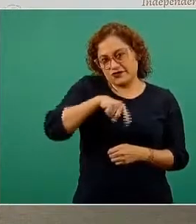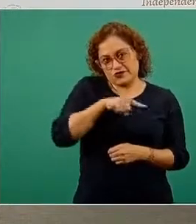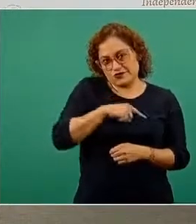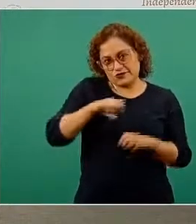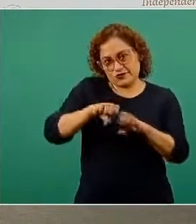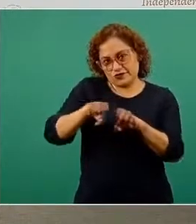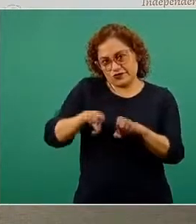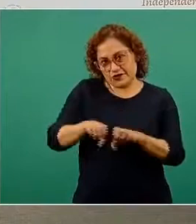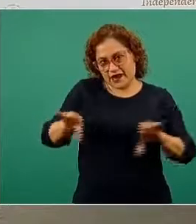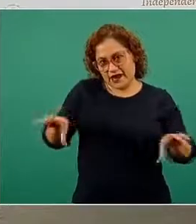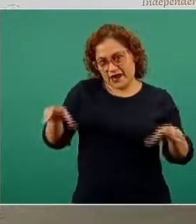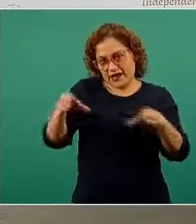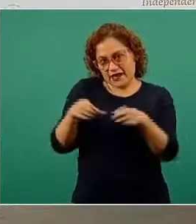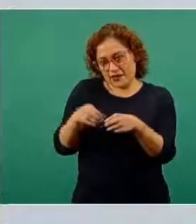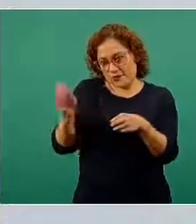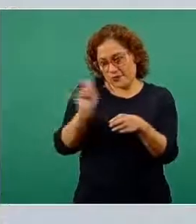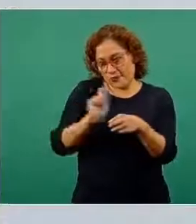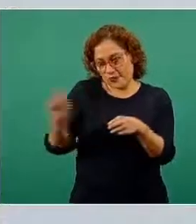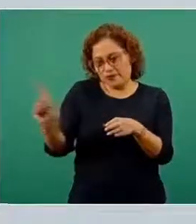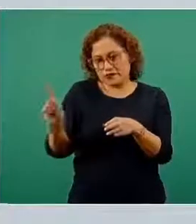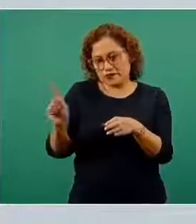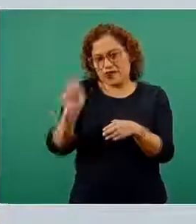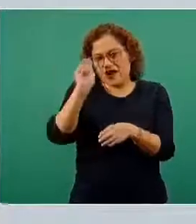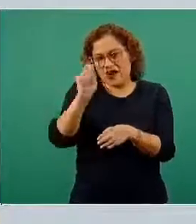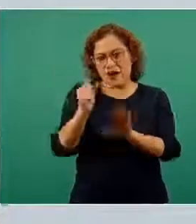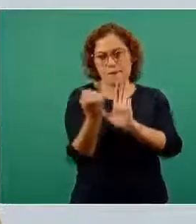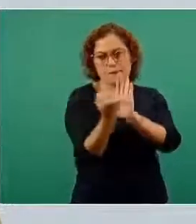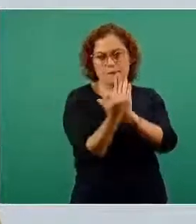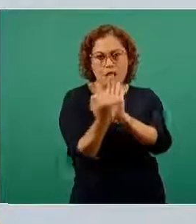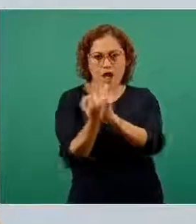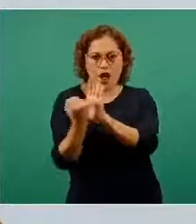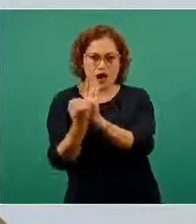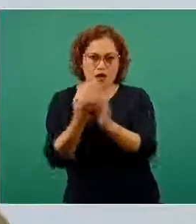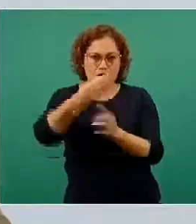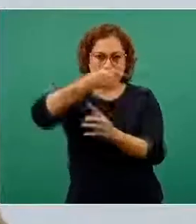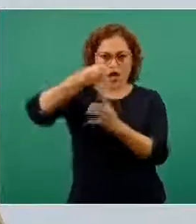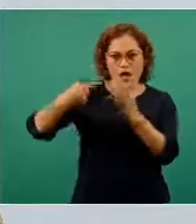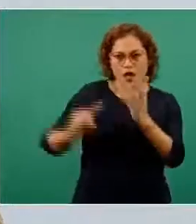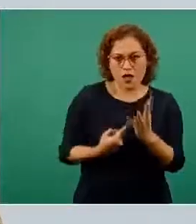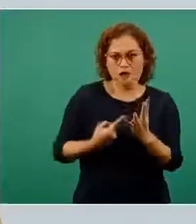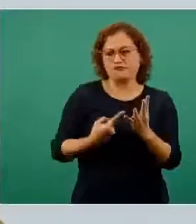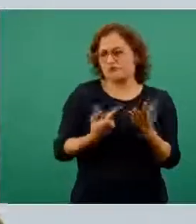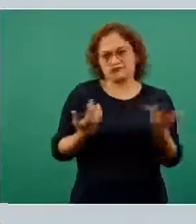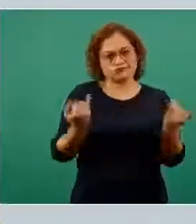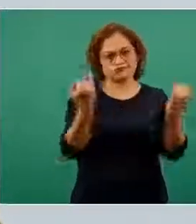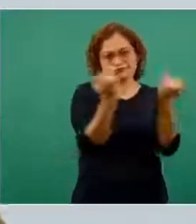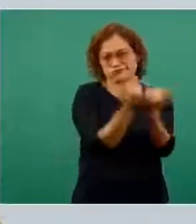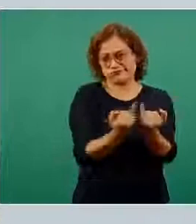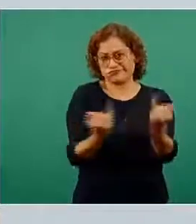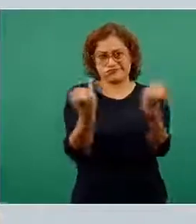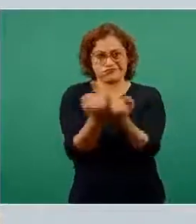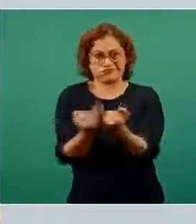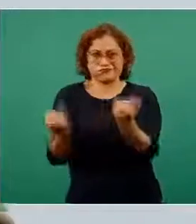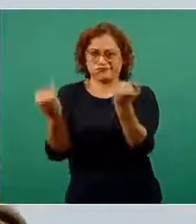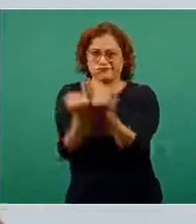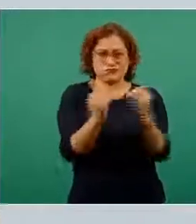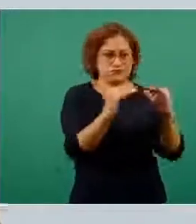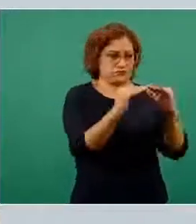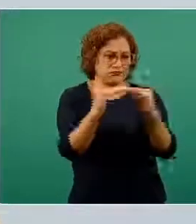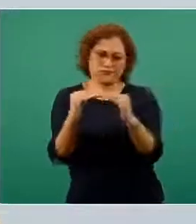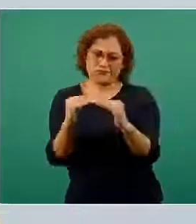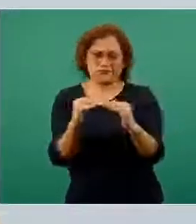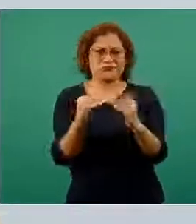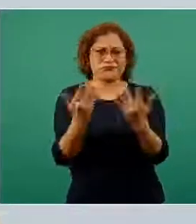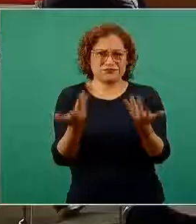grupos científicos, son equivalentes en su eficacia y en su efectividad, y especialmente en la efectividad para